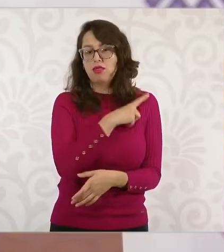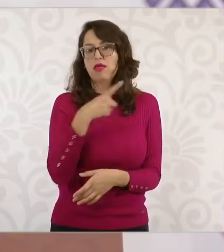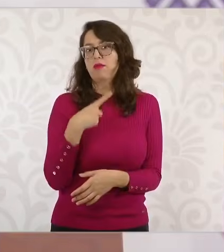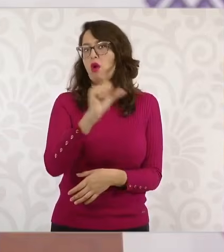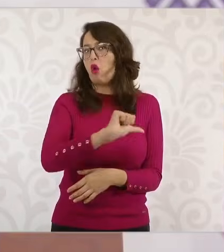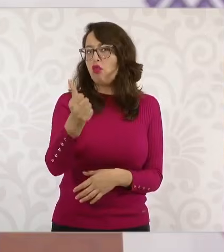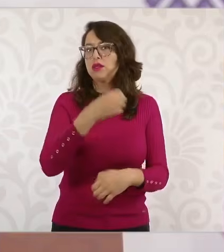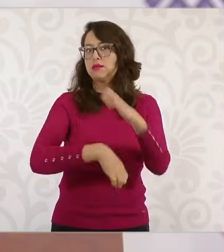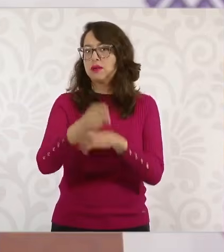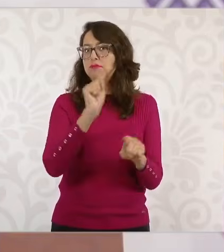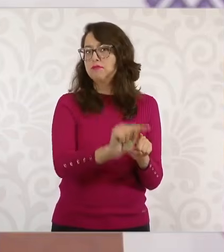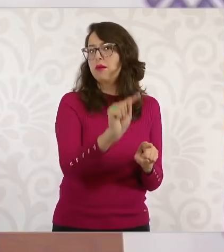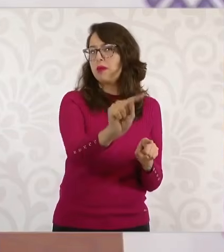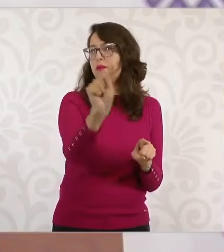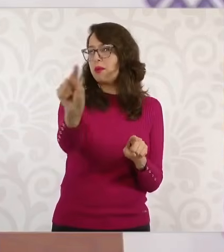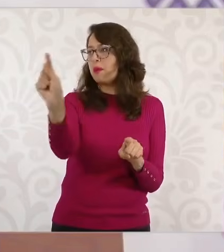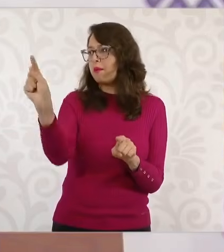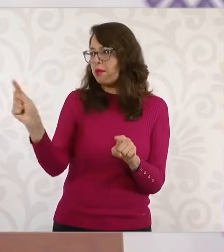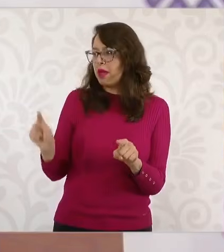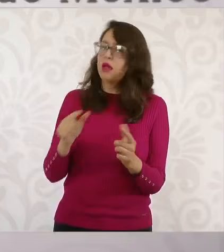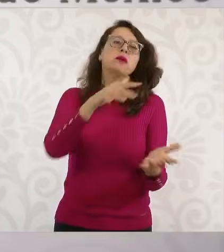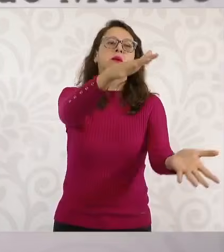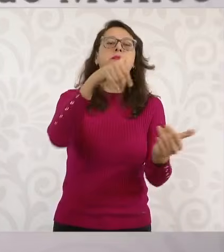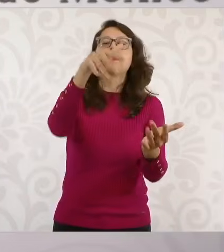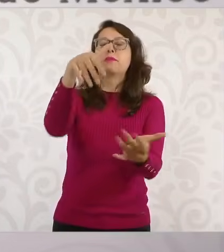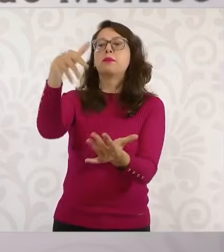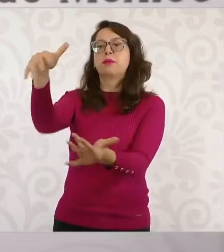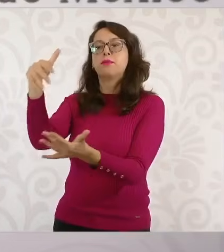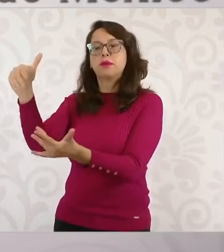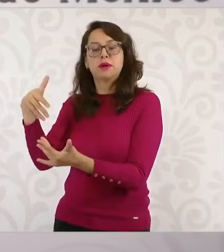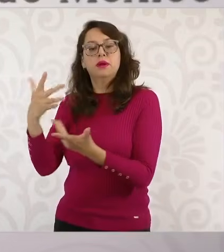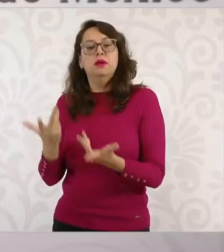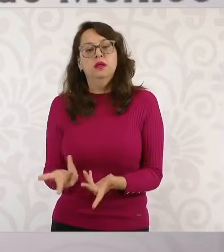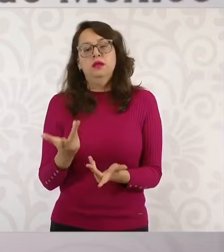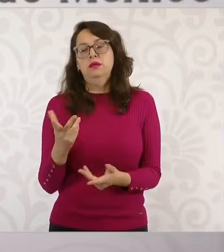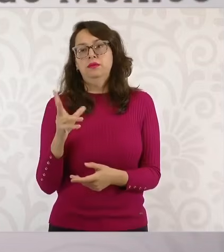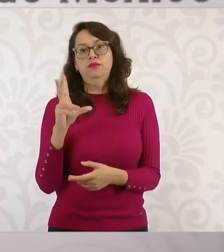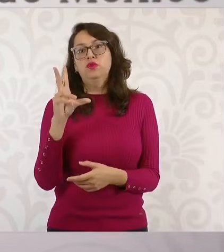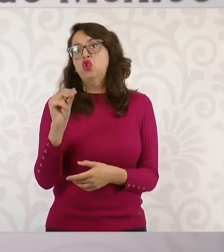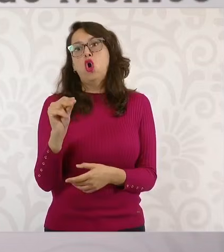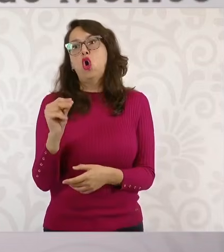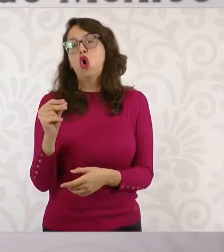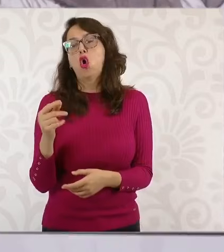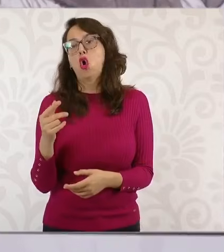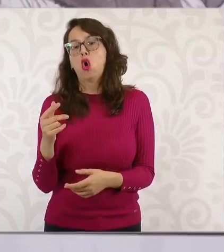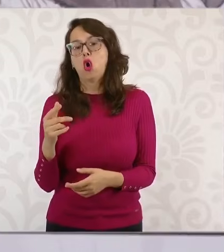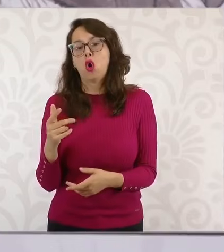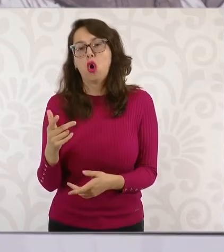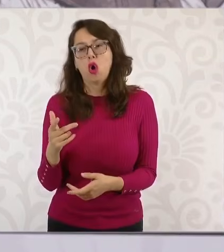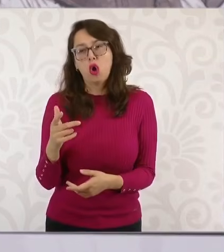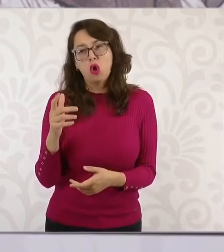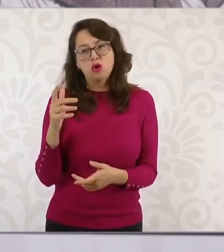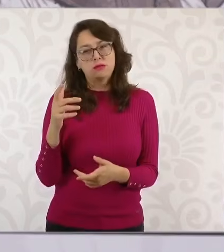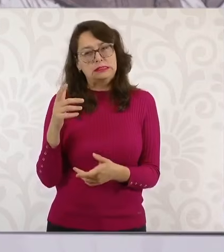de carbón, siempre tomando en cuenta obviamente que no sean minas ilegales o de estos pocitos que les llaman